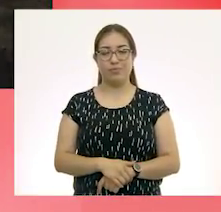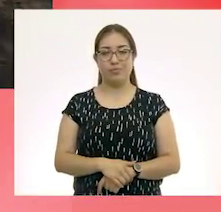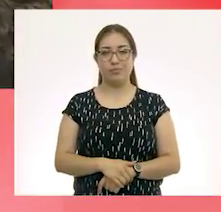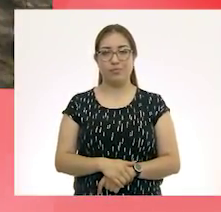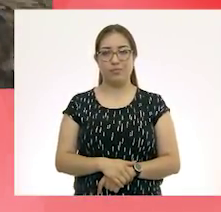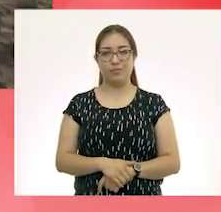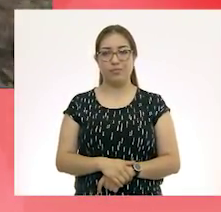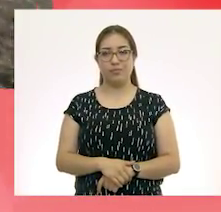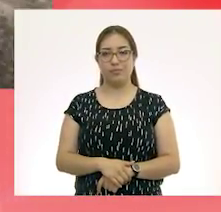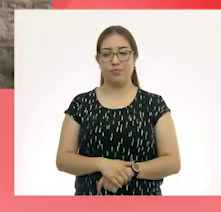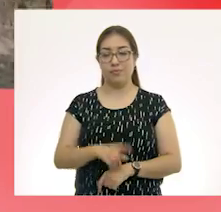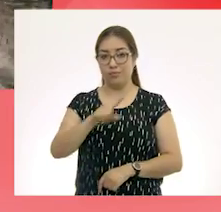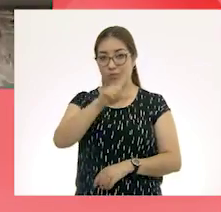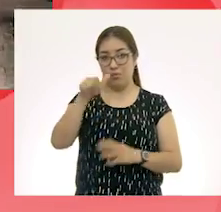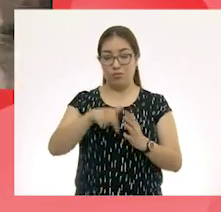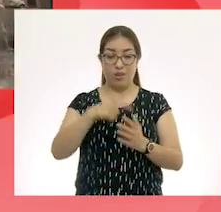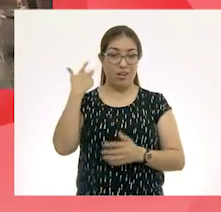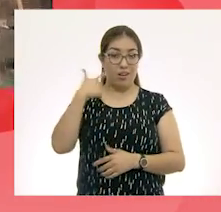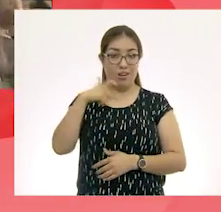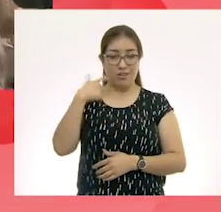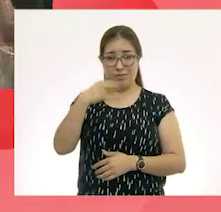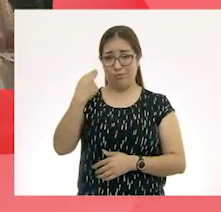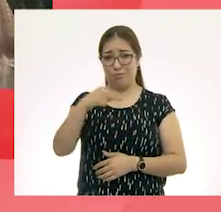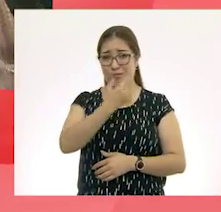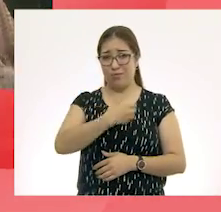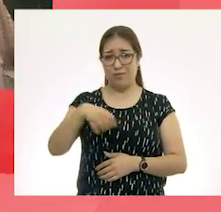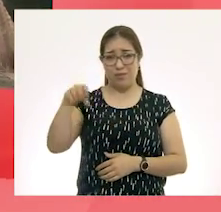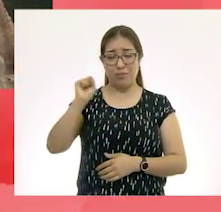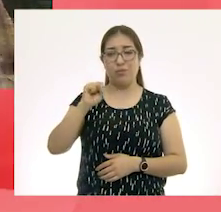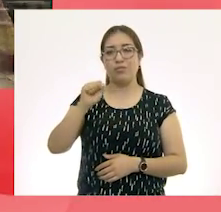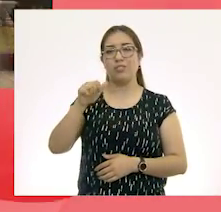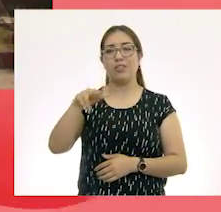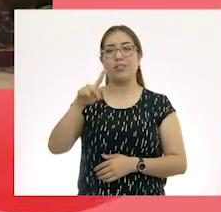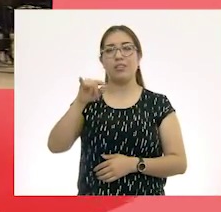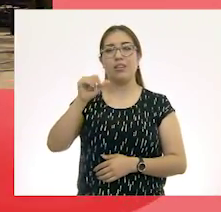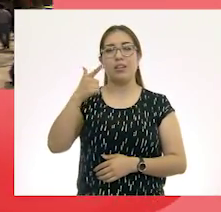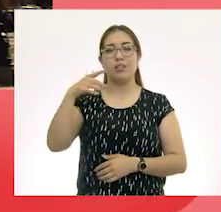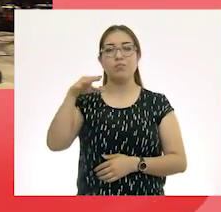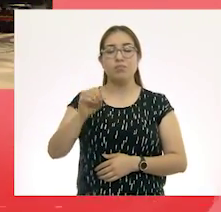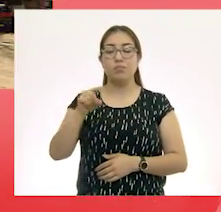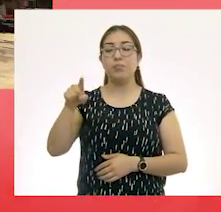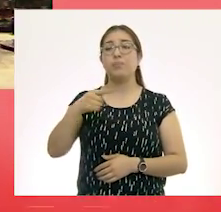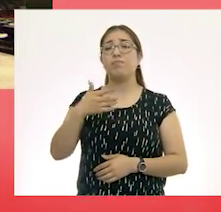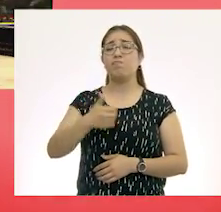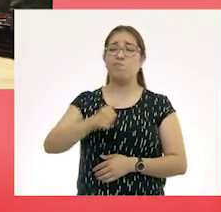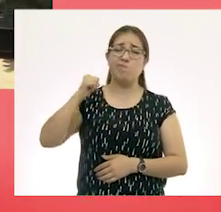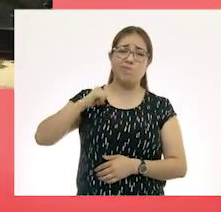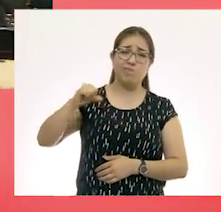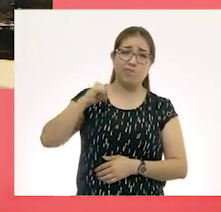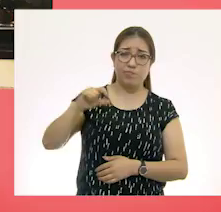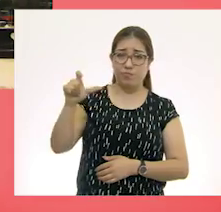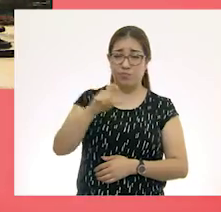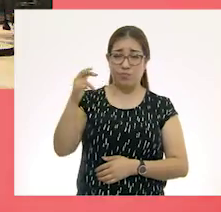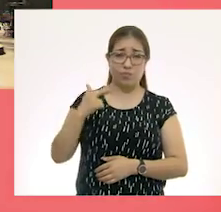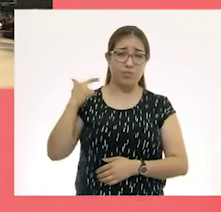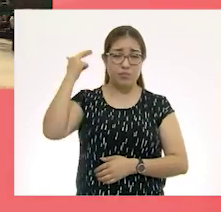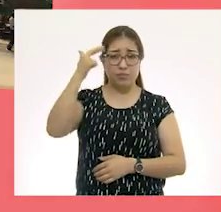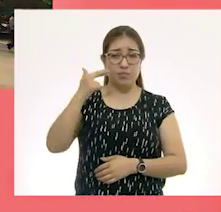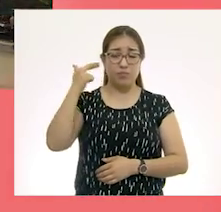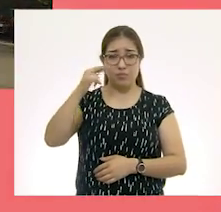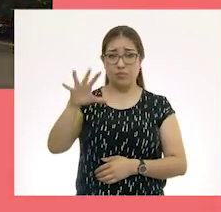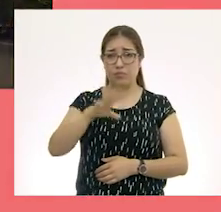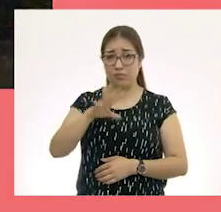El famoso Santiago de Querétaro tiene mucha historia que contar. Durante el virreinato fue la tercera ciudad en importancia del